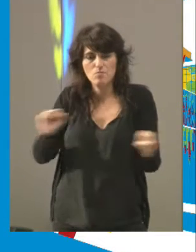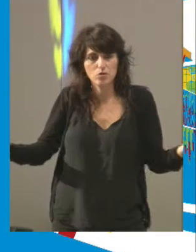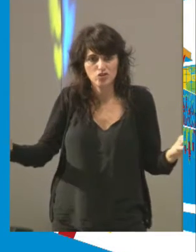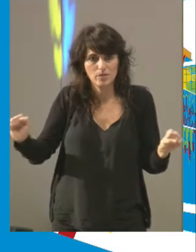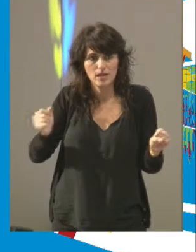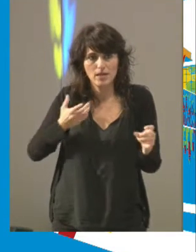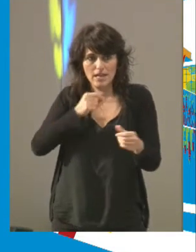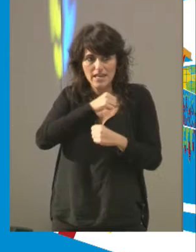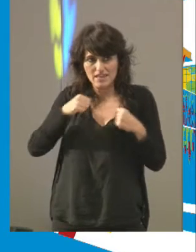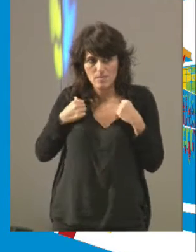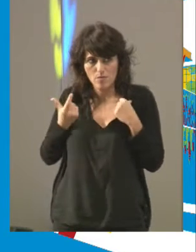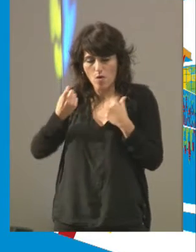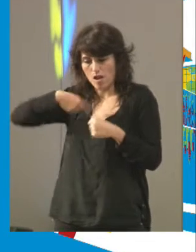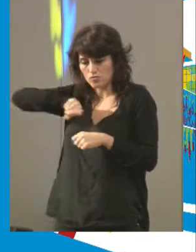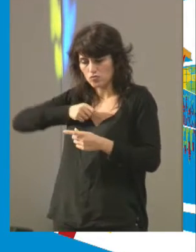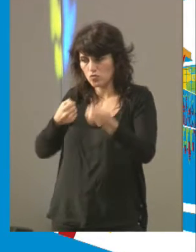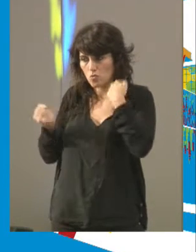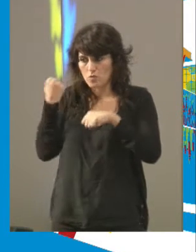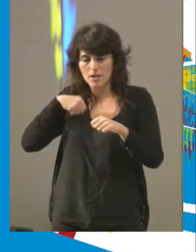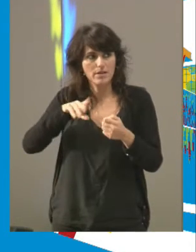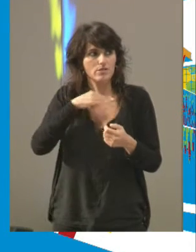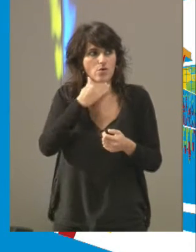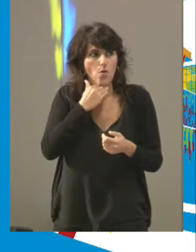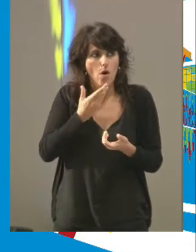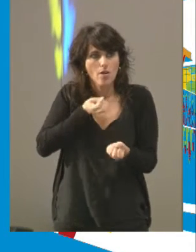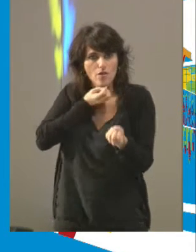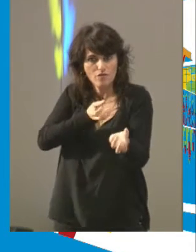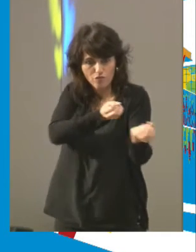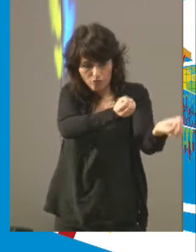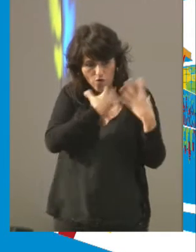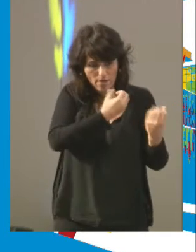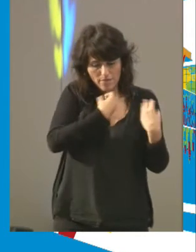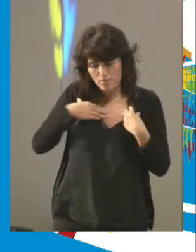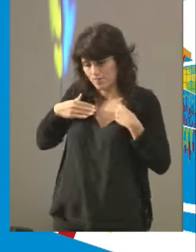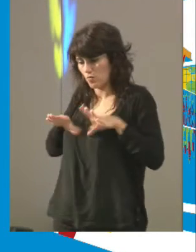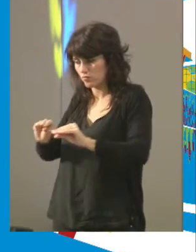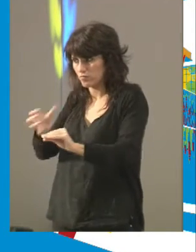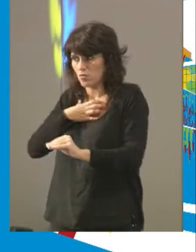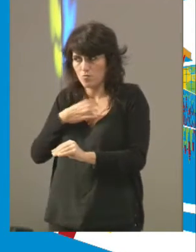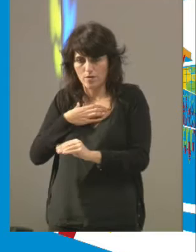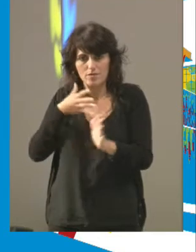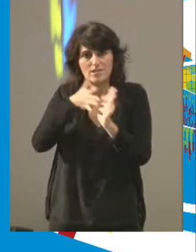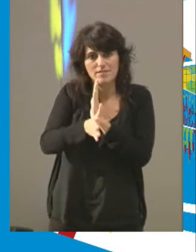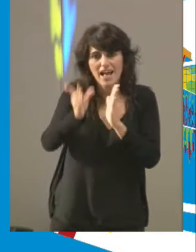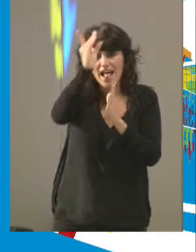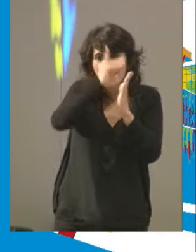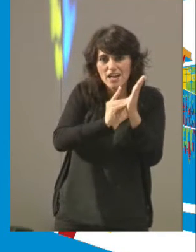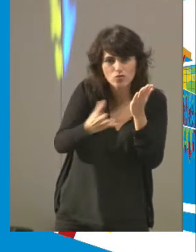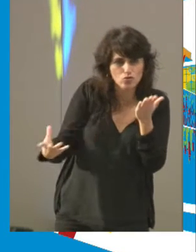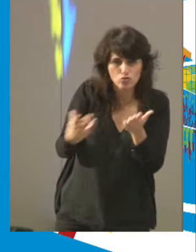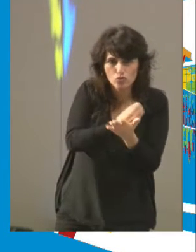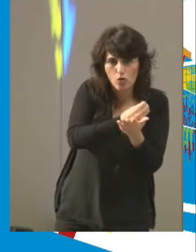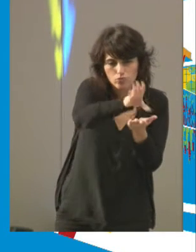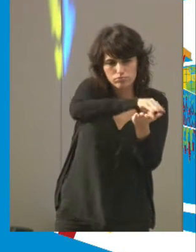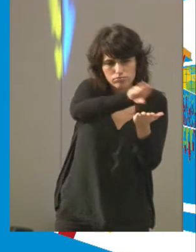ningún comportamiento individual a través de la información que nosotros recibimos. ¿Eso en qué se reproduce? Que todos los datos que nos vienen de